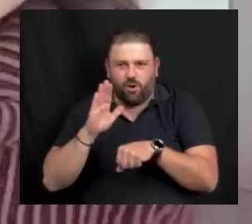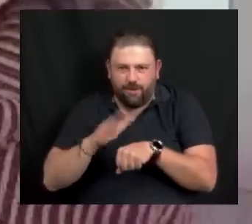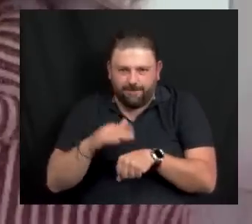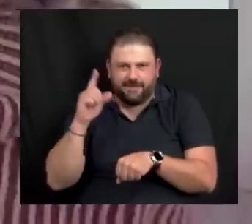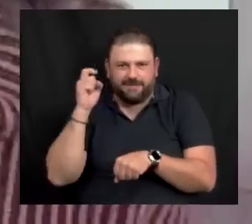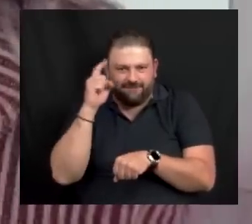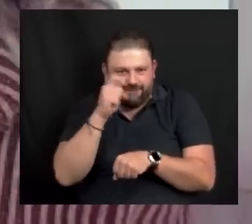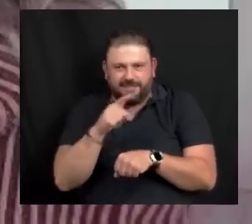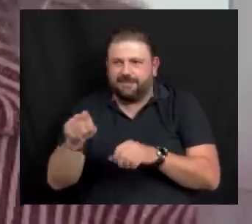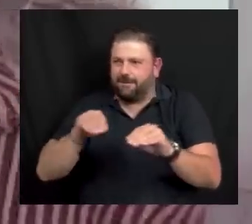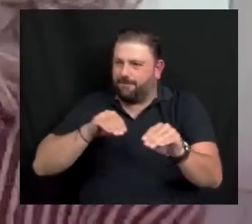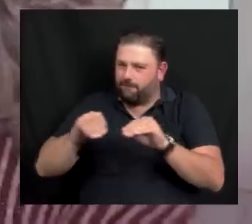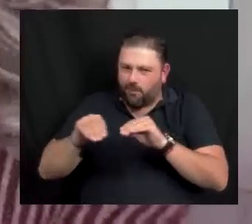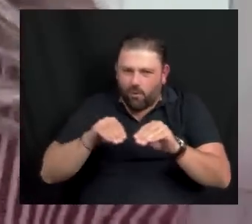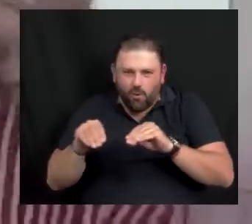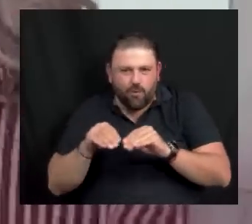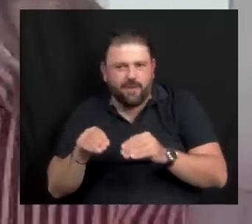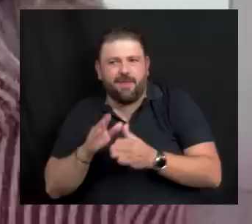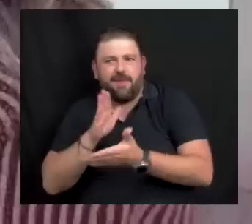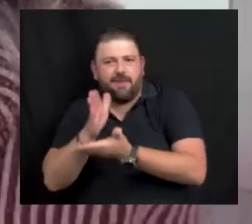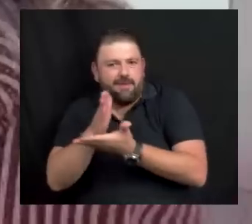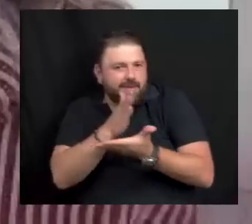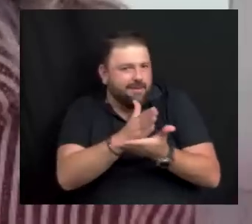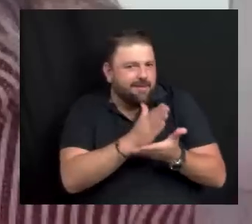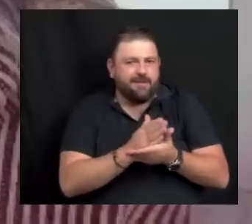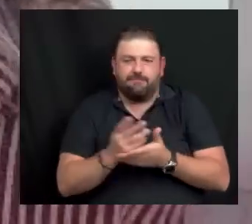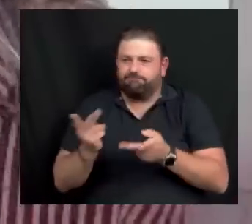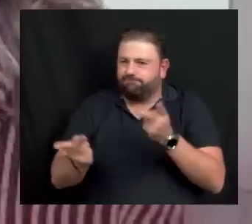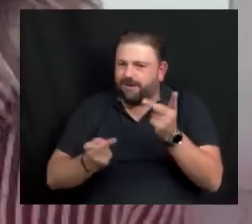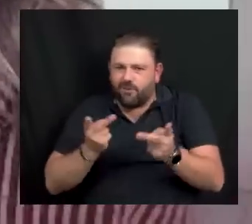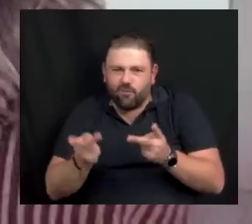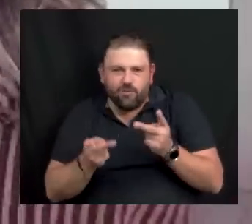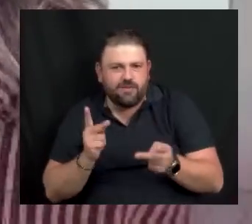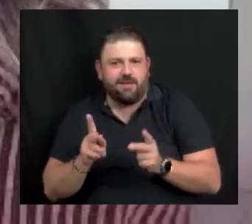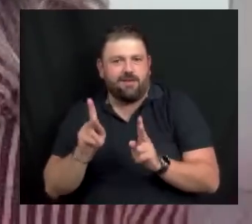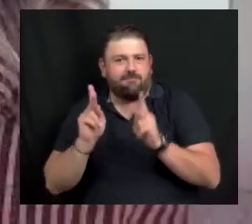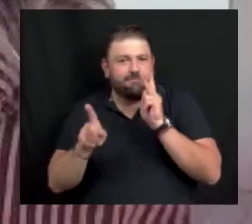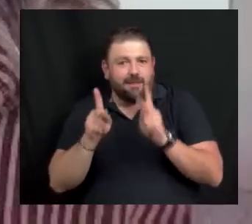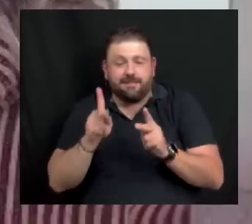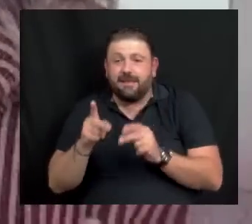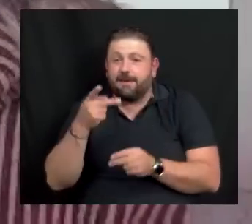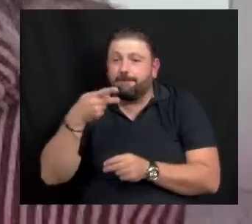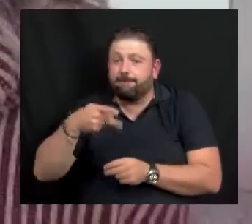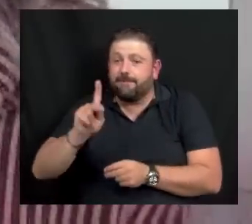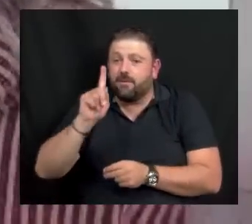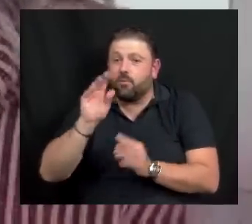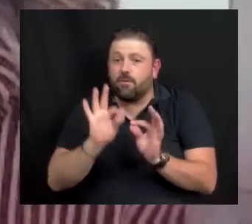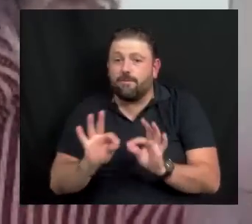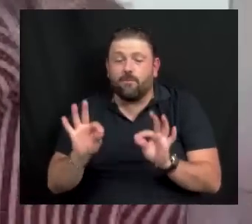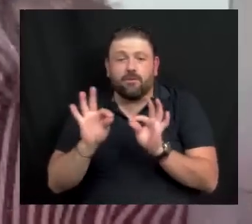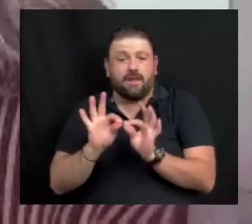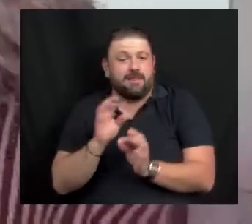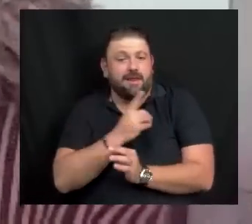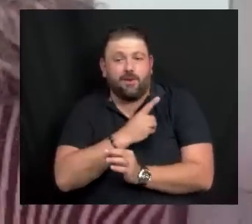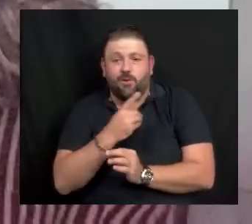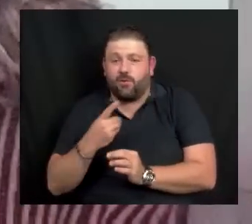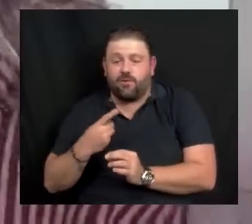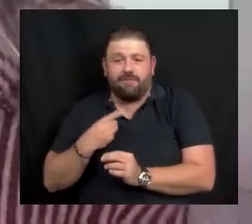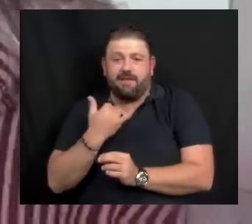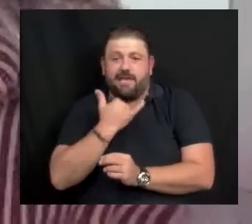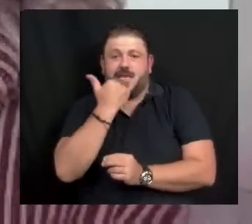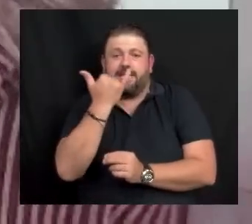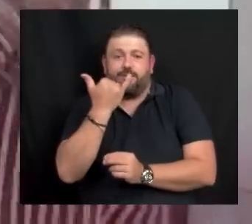moverte rápido, que te hacen generar esos cambios. Y no digo no equivocarte, porque a final de cuentas, hay cosas que